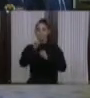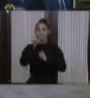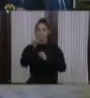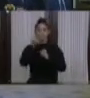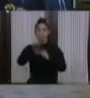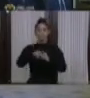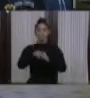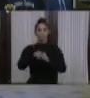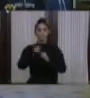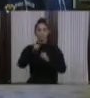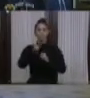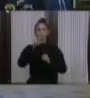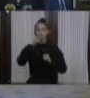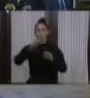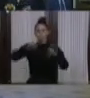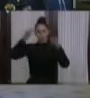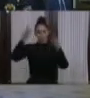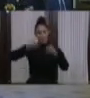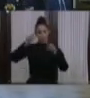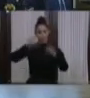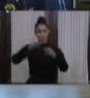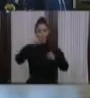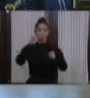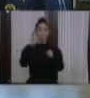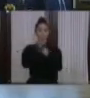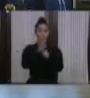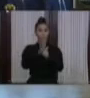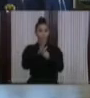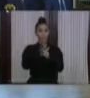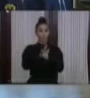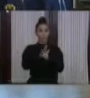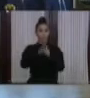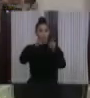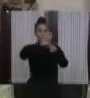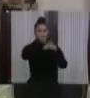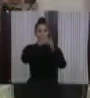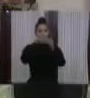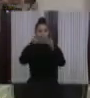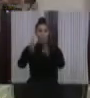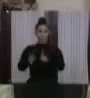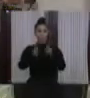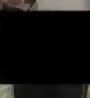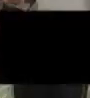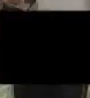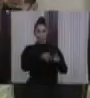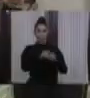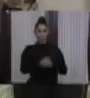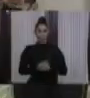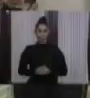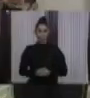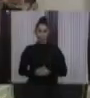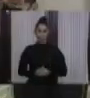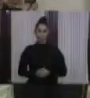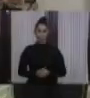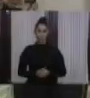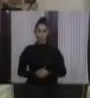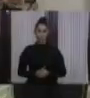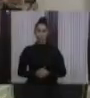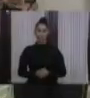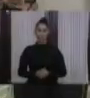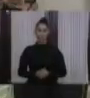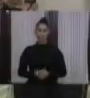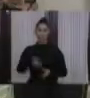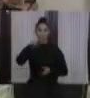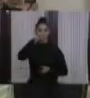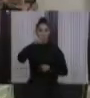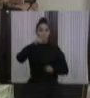encuentra en esta época y en estos momentos para el inicio a un docente o profesores